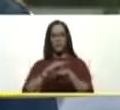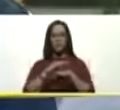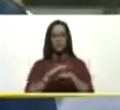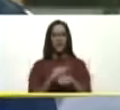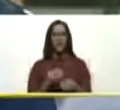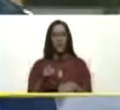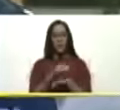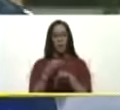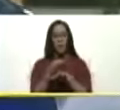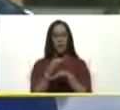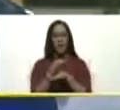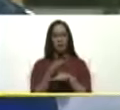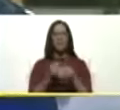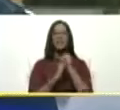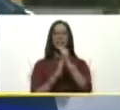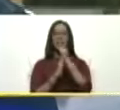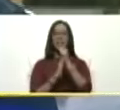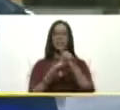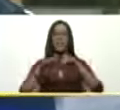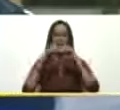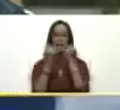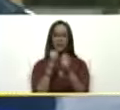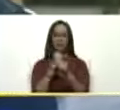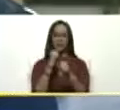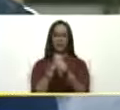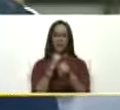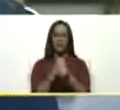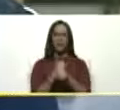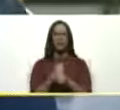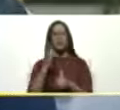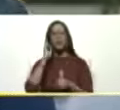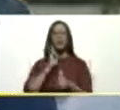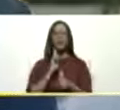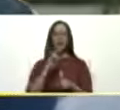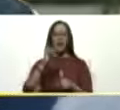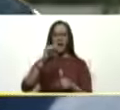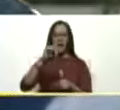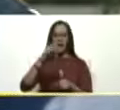el gobernador y líder de la clase obrera de Guayana, Ángel Marcano,